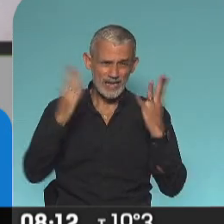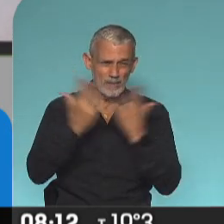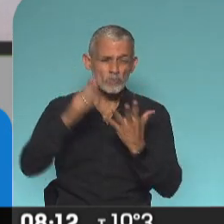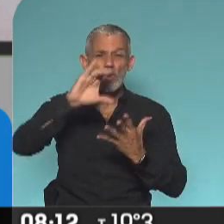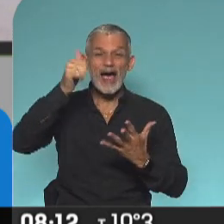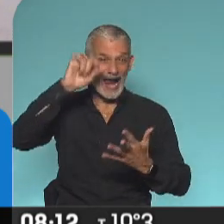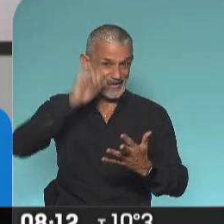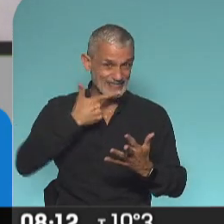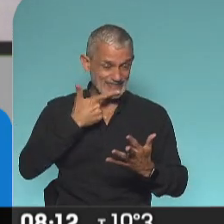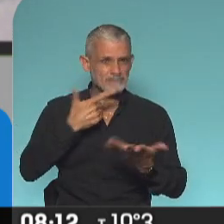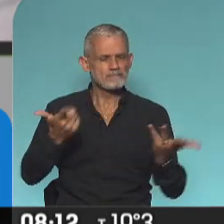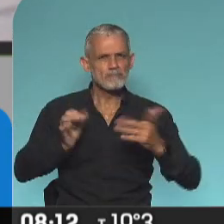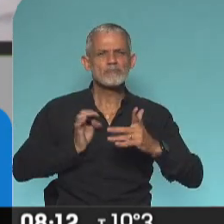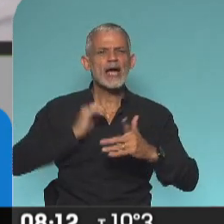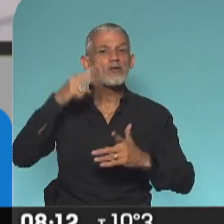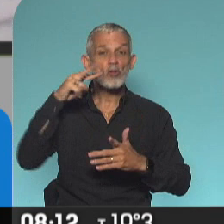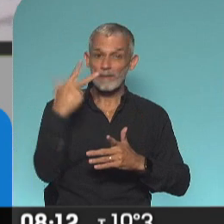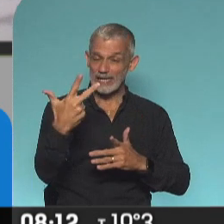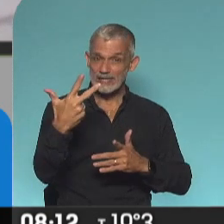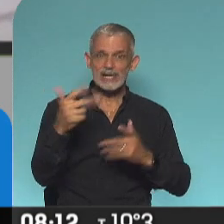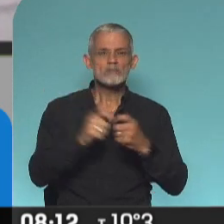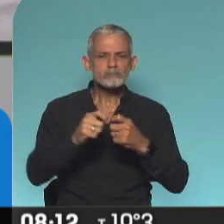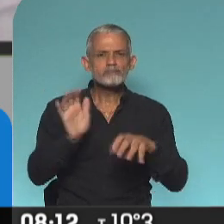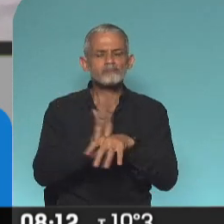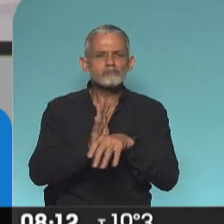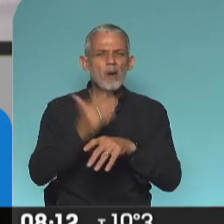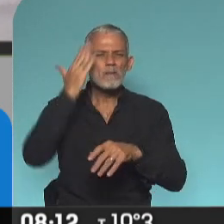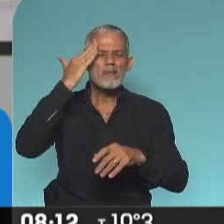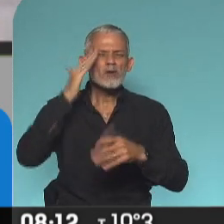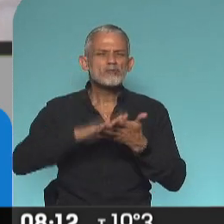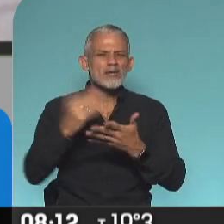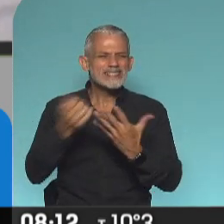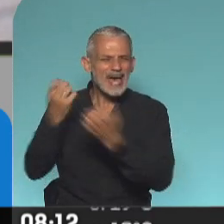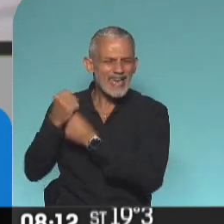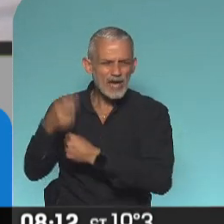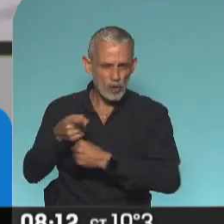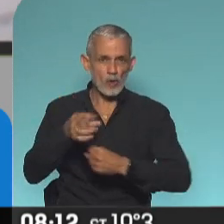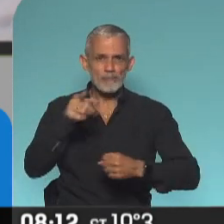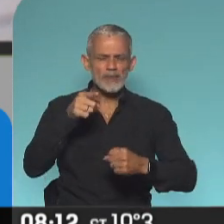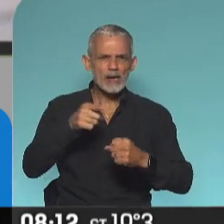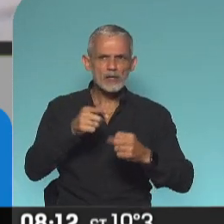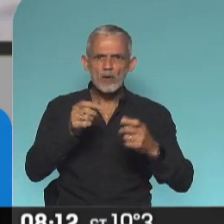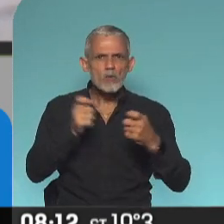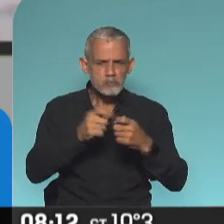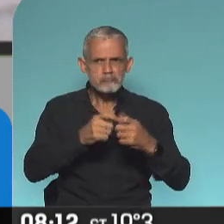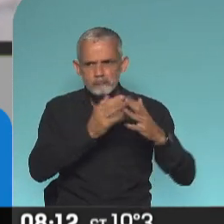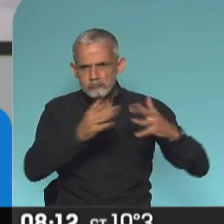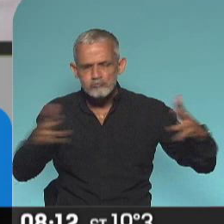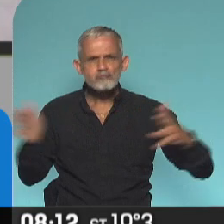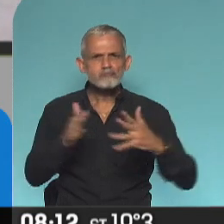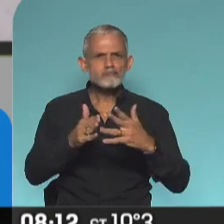Cannes. Año 2003 estrena La memoria del saqueo y comienza ahí una prolífica y súper